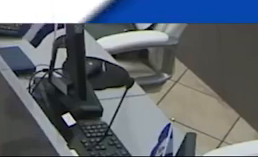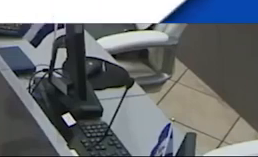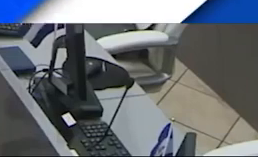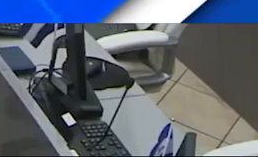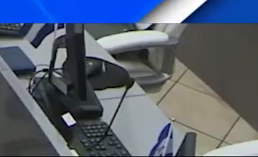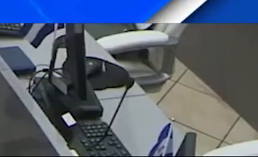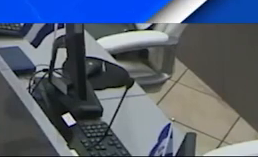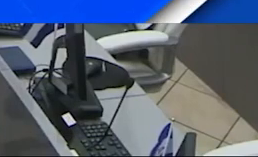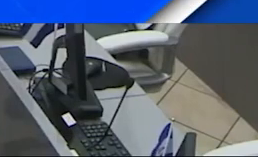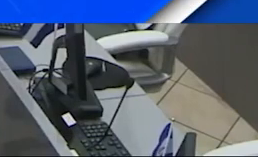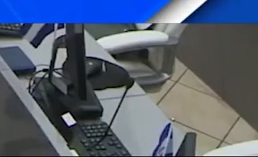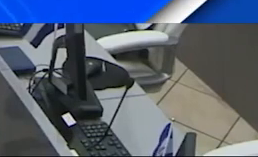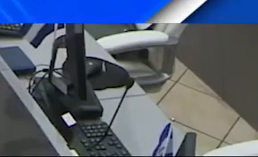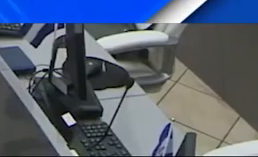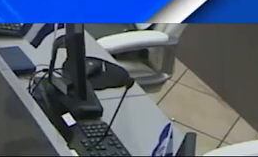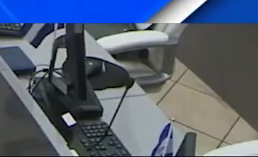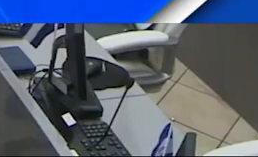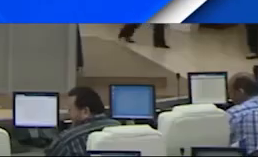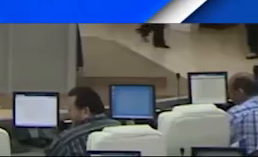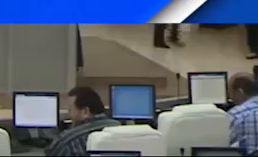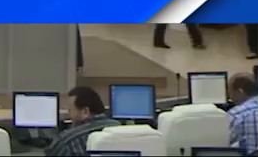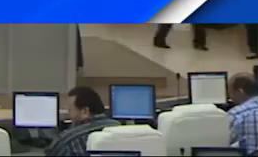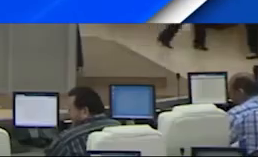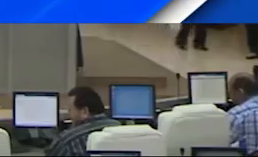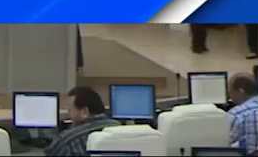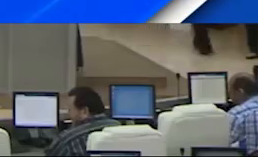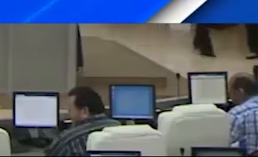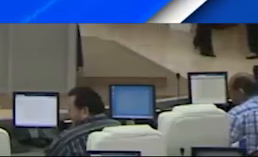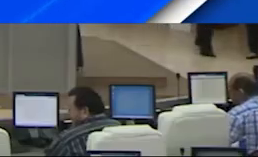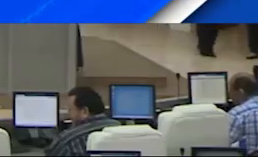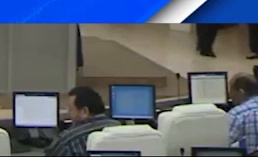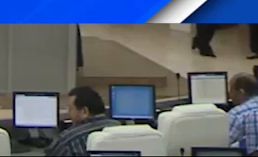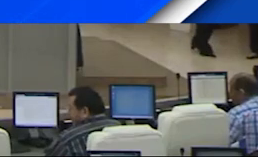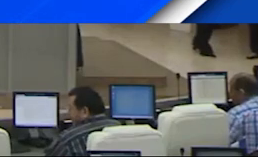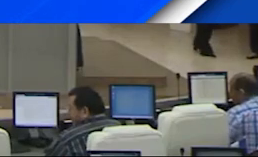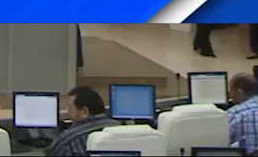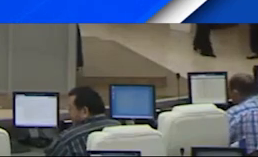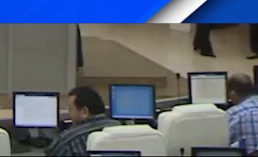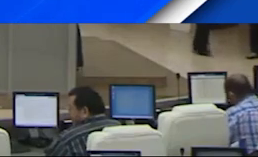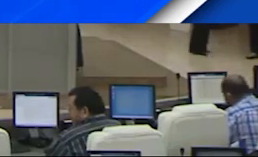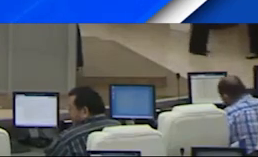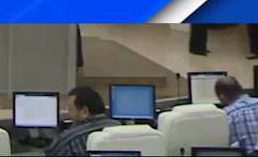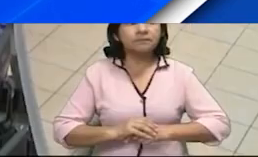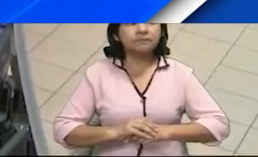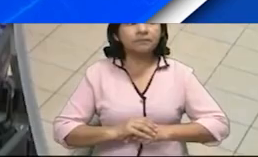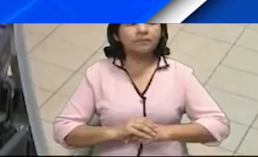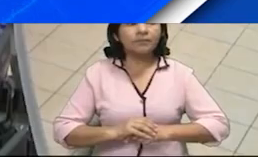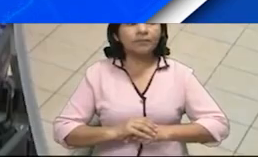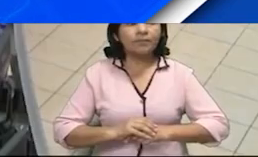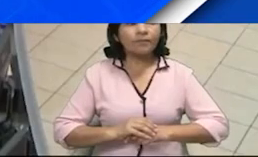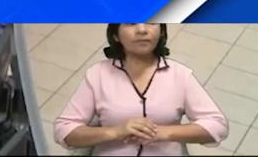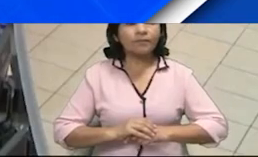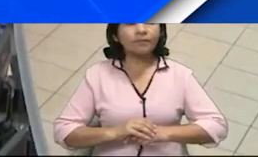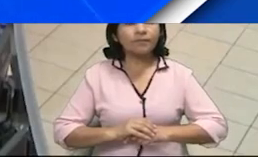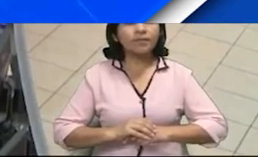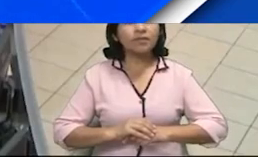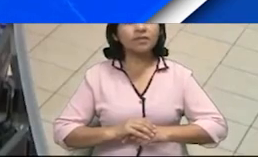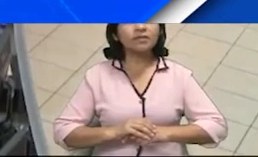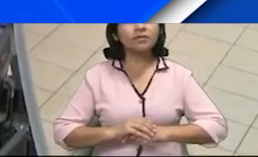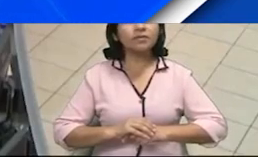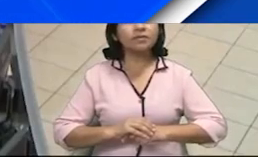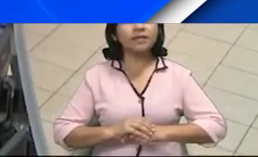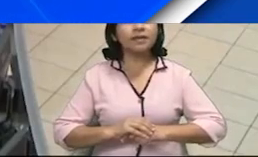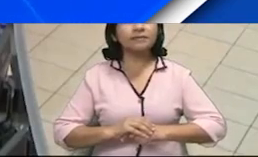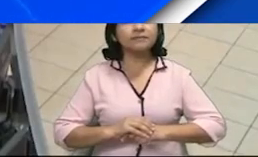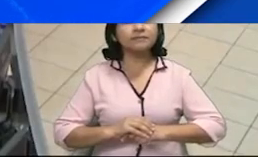Diputados de la Asamblea Nacional aprobaron de manera unánime la iniciativa de ley que actualiza el digesto jurídico nicaragüense